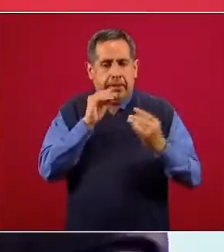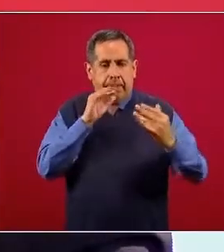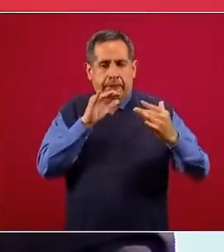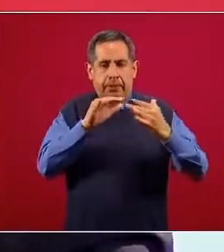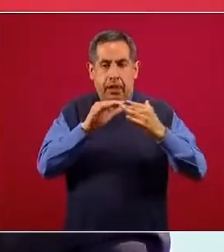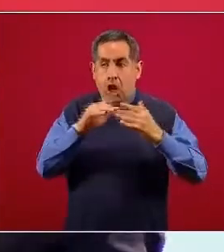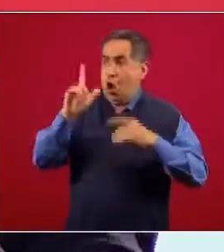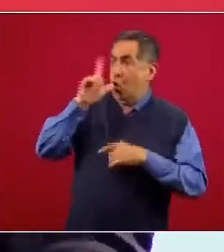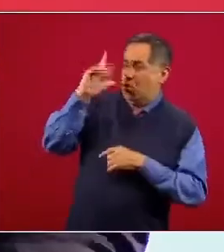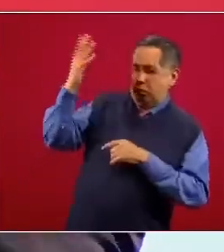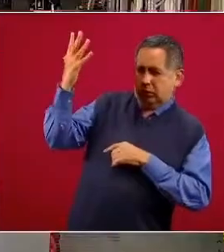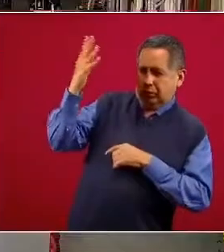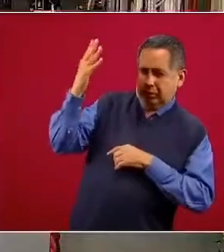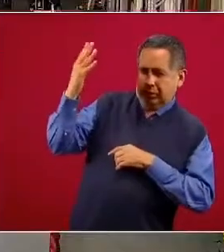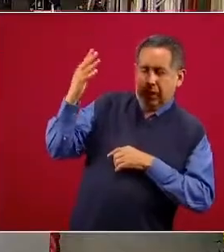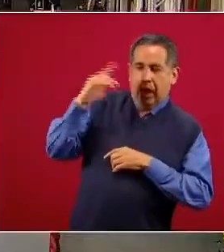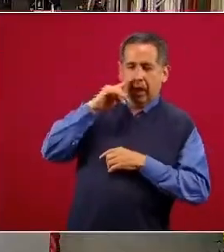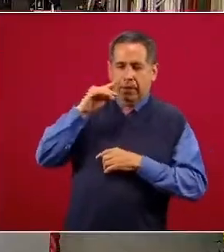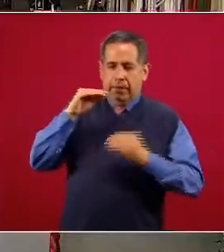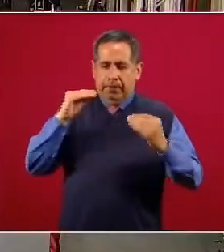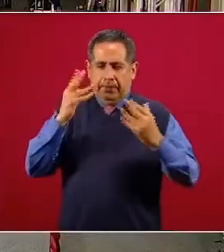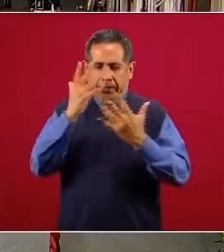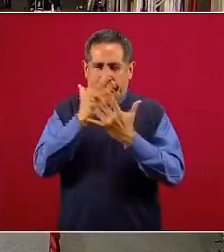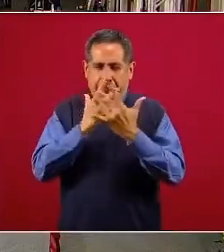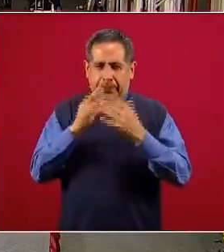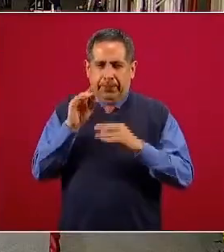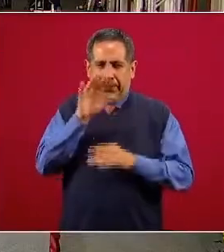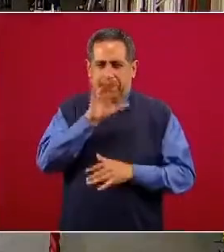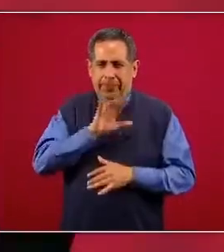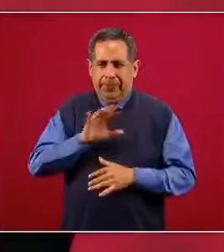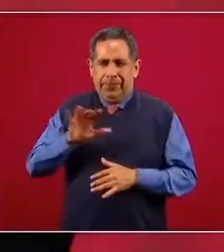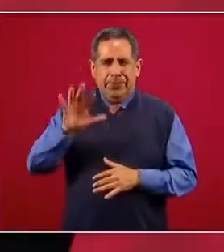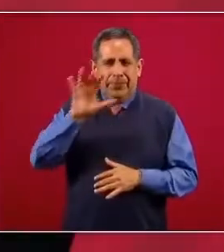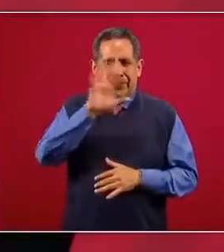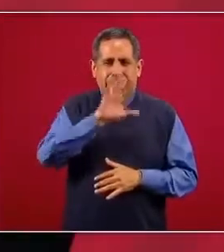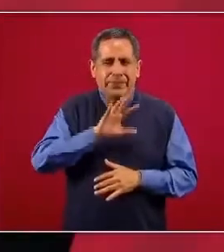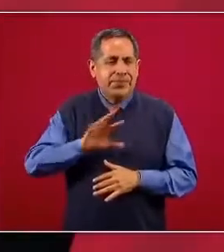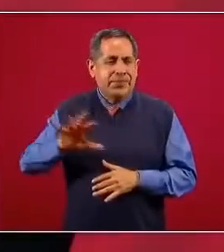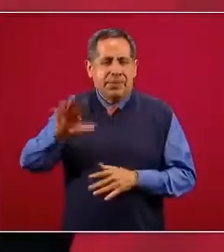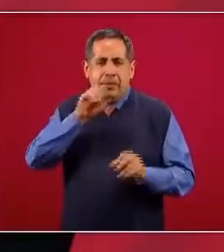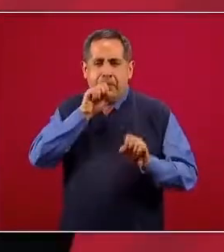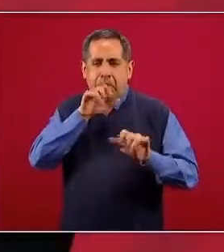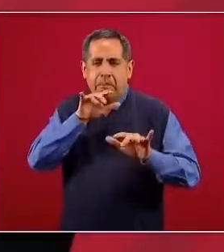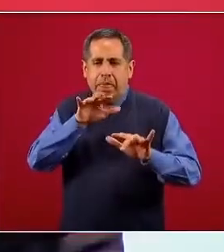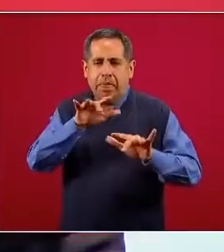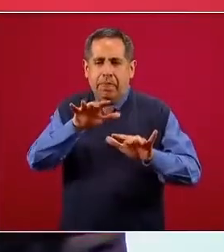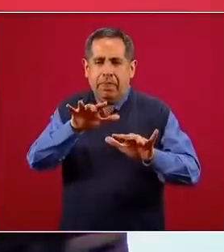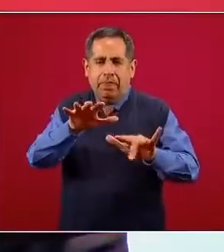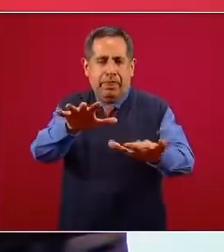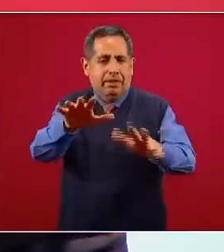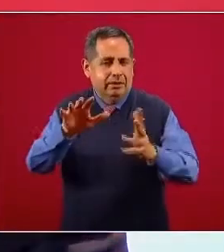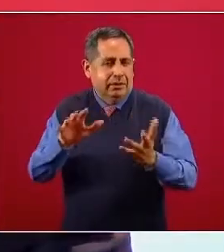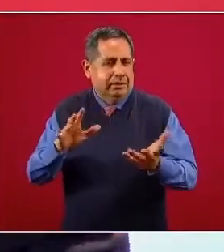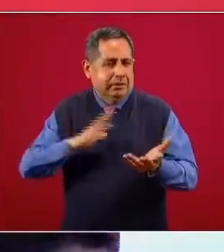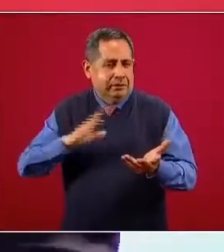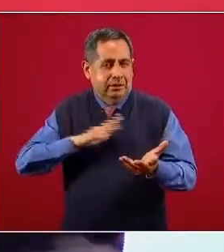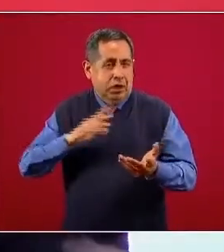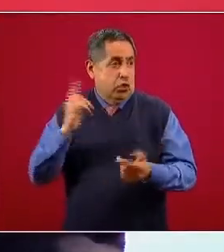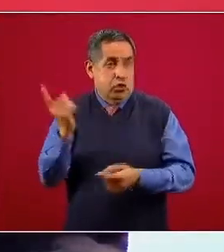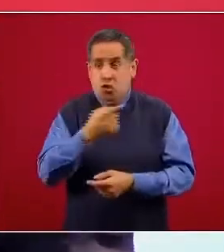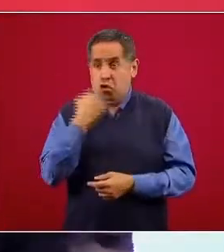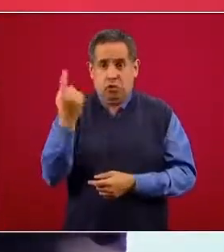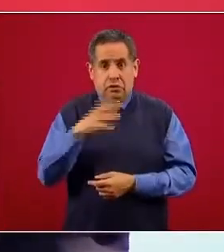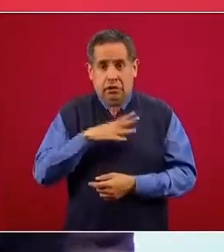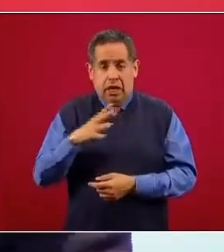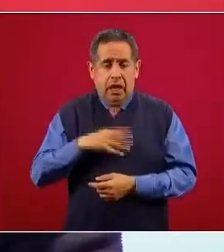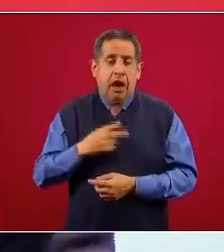ver a contraluz, pero todos y todas tenemos esta nube que estamos propagando al momento que